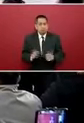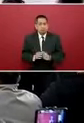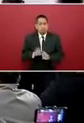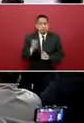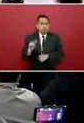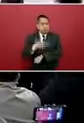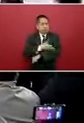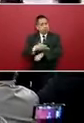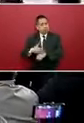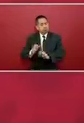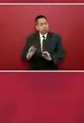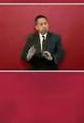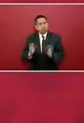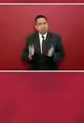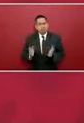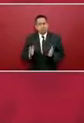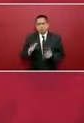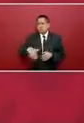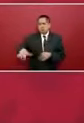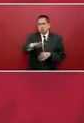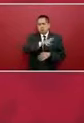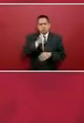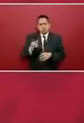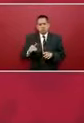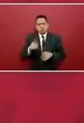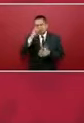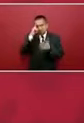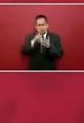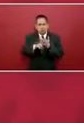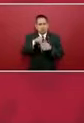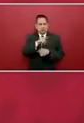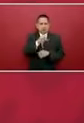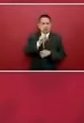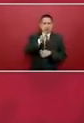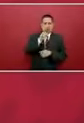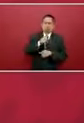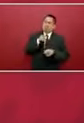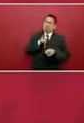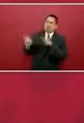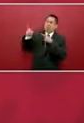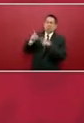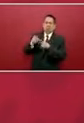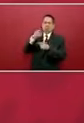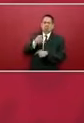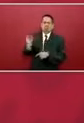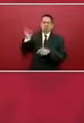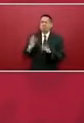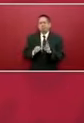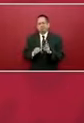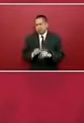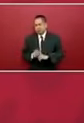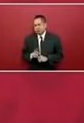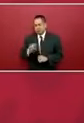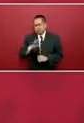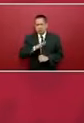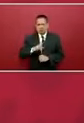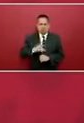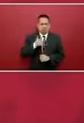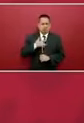la familia, ¿no?, en general, pero no creo yo que Carlos haya hecho eso con propósitos